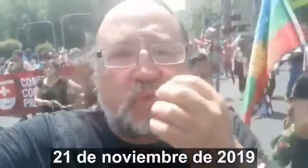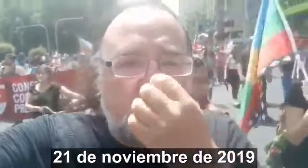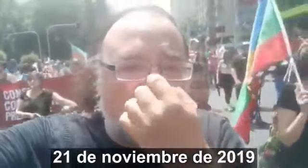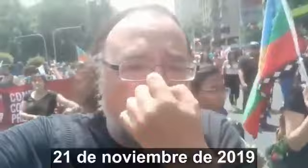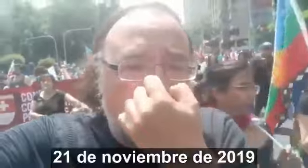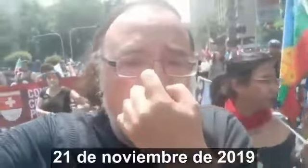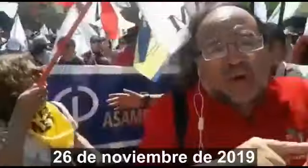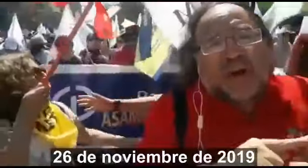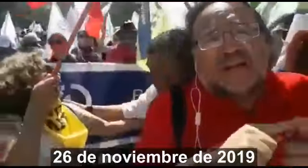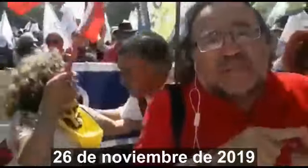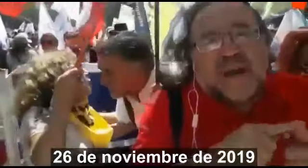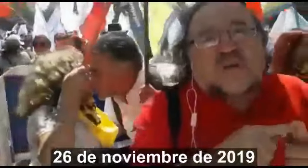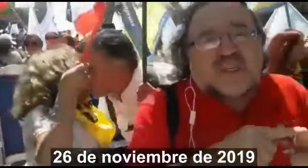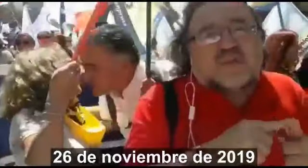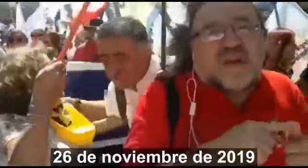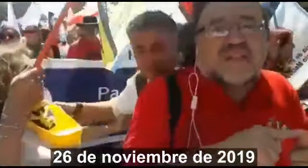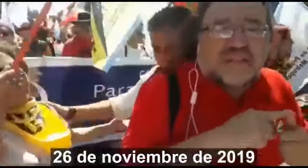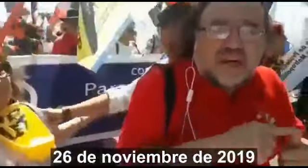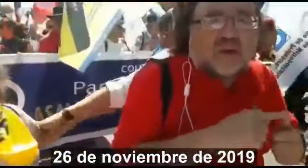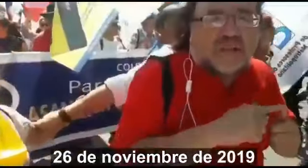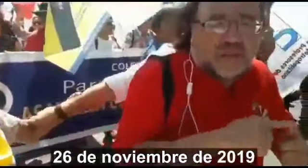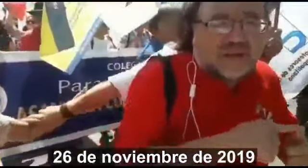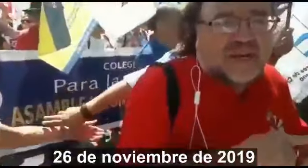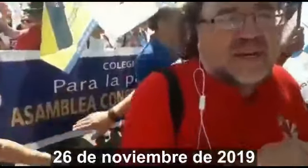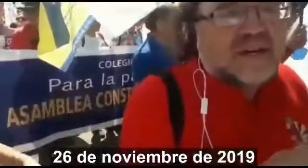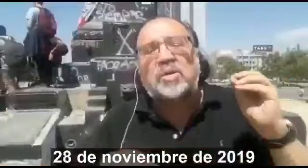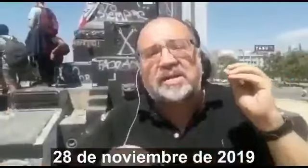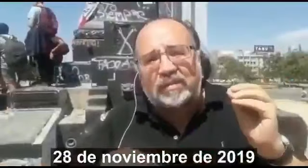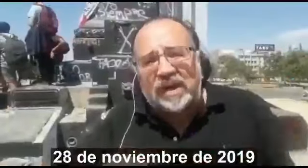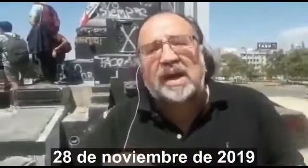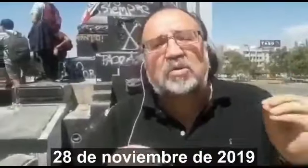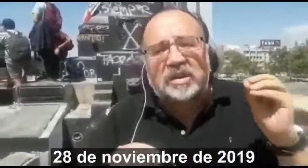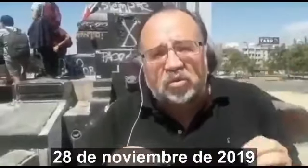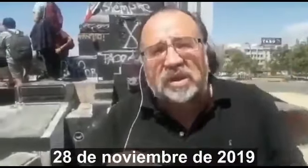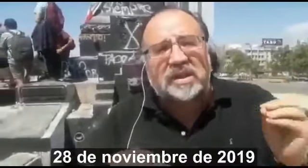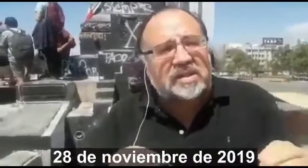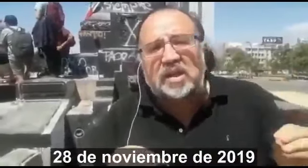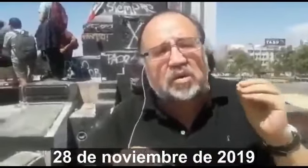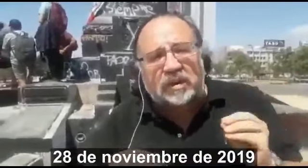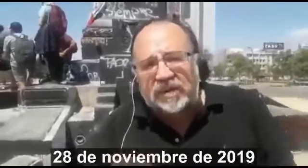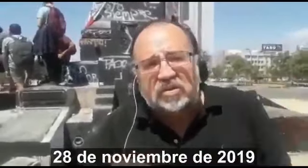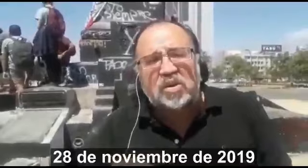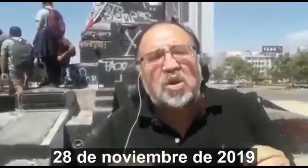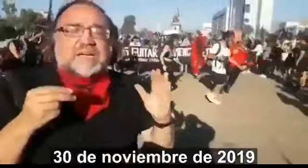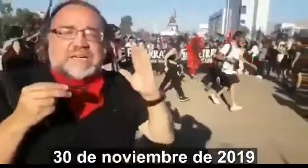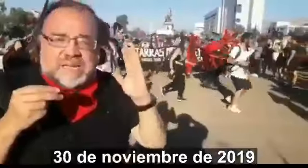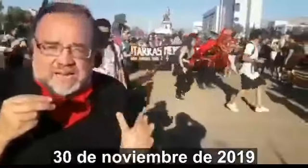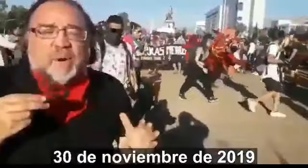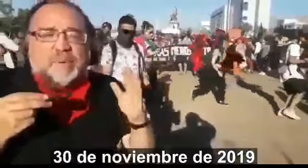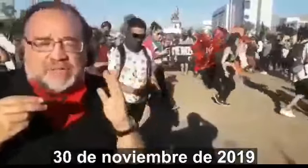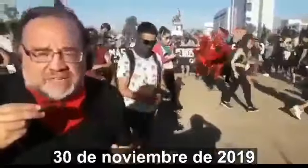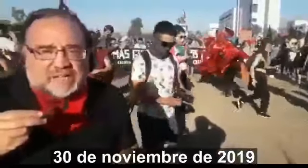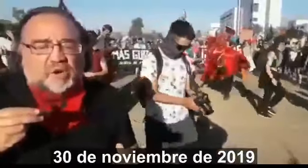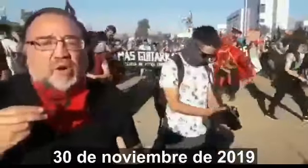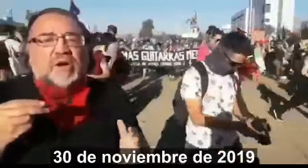nueva constitución. Por una asamblea constituyente sin cortapisa. Y una asamblea constituyente sin cortapisa.